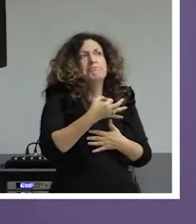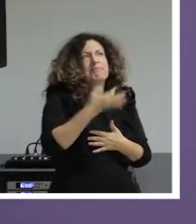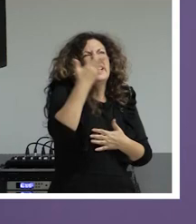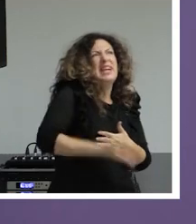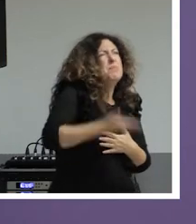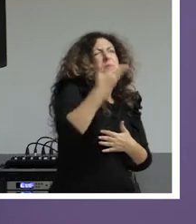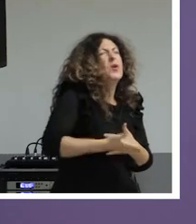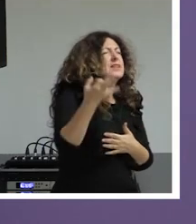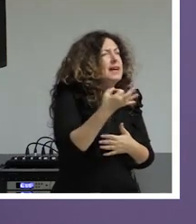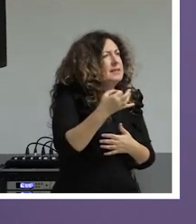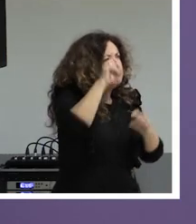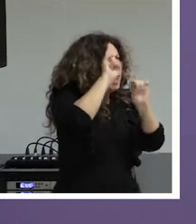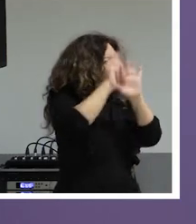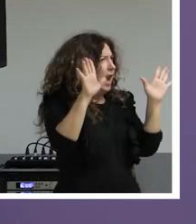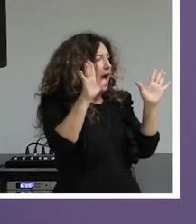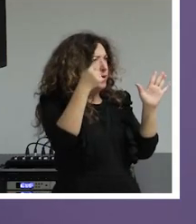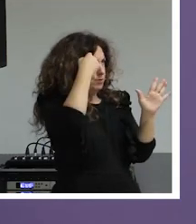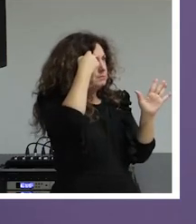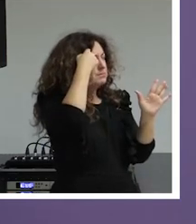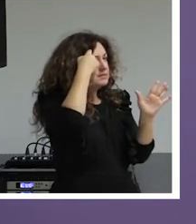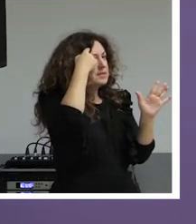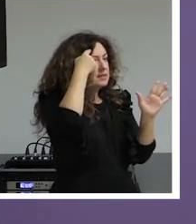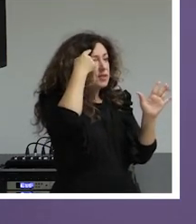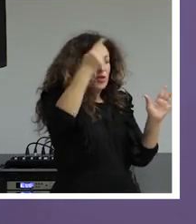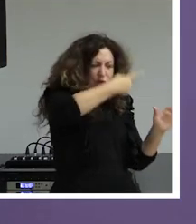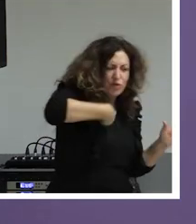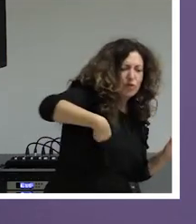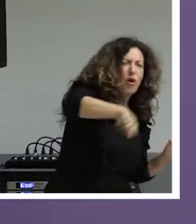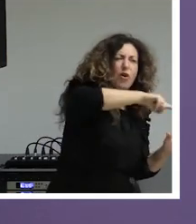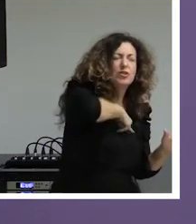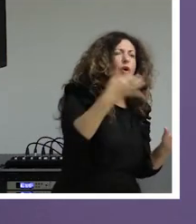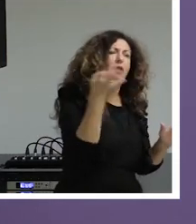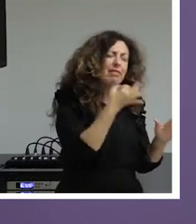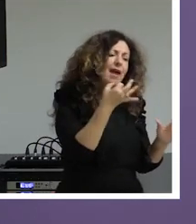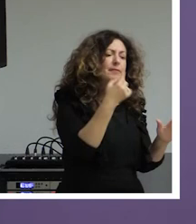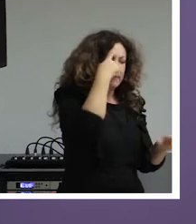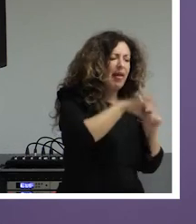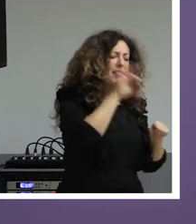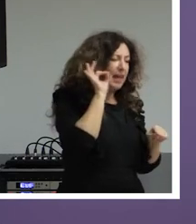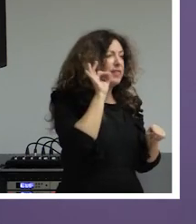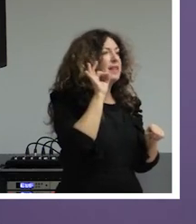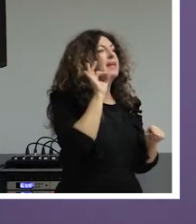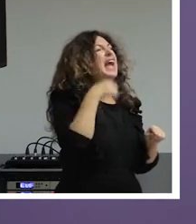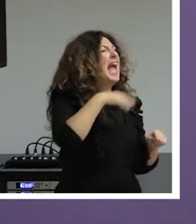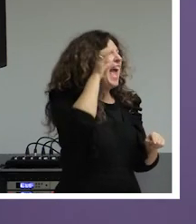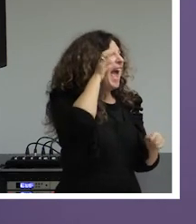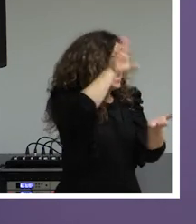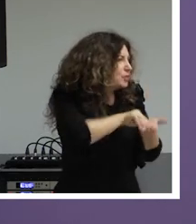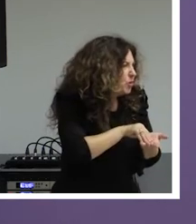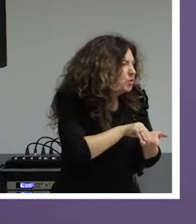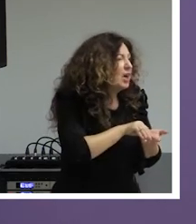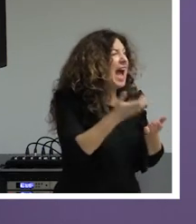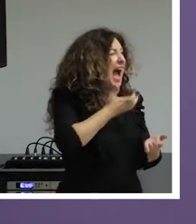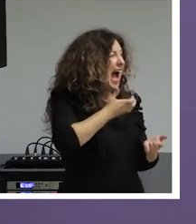Cuál es la realidad que hay en nuestros barrios lo conocemos perfectamente sabemos Cuáles son nuestras necesidades y por tanto creo que es muy importante